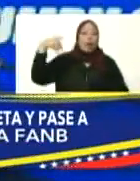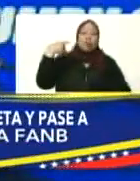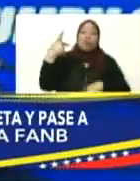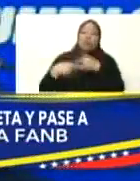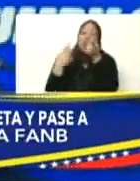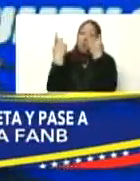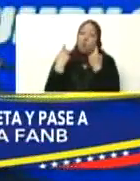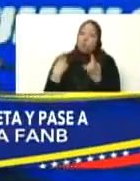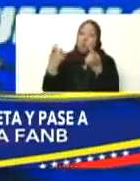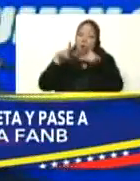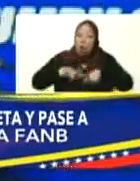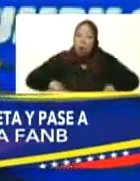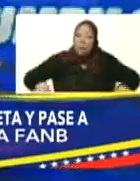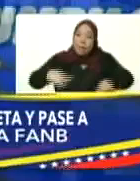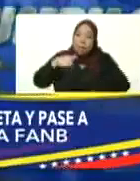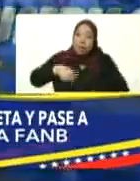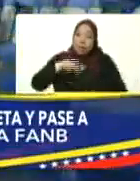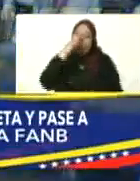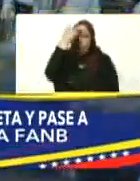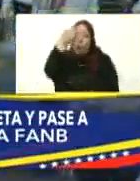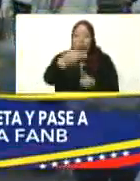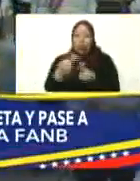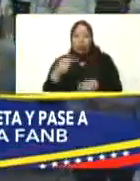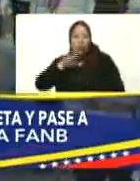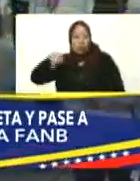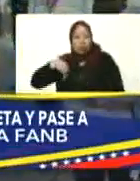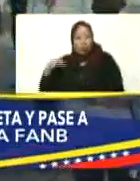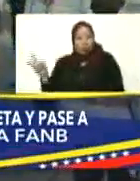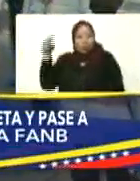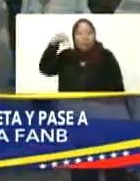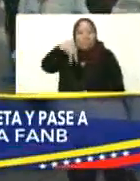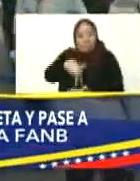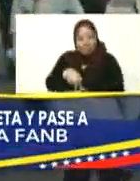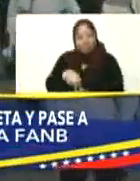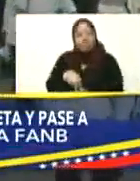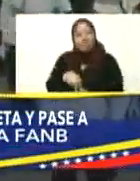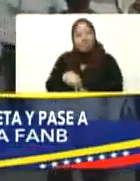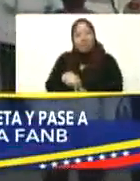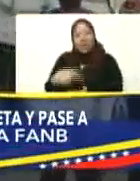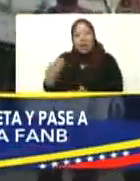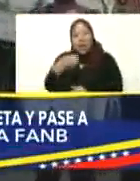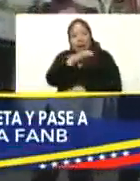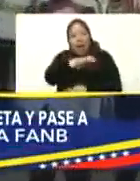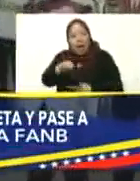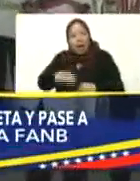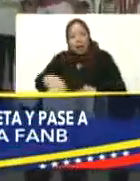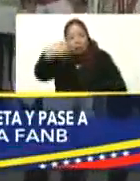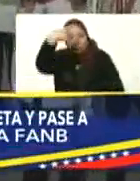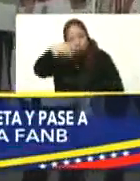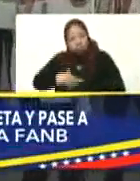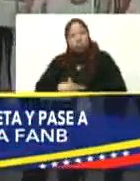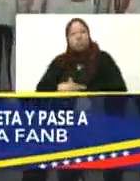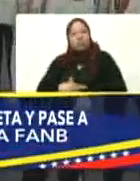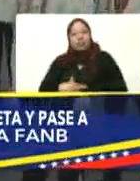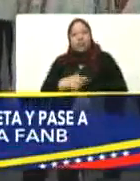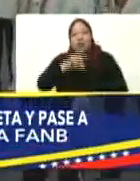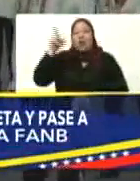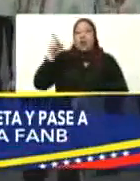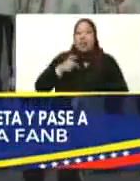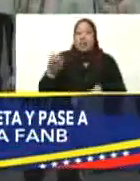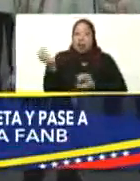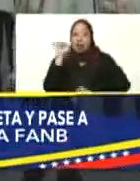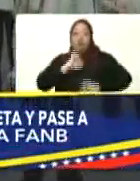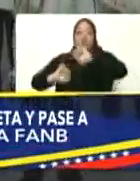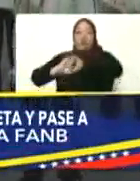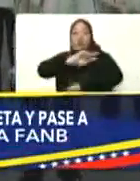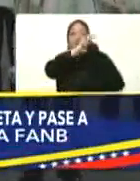del patio honor. Aquellas arengas que forjaron nuestro carácter y nos dieron el temple necesario